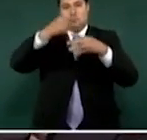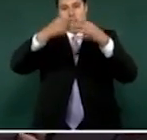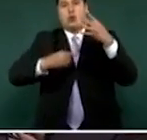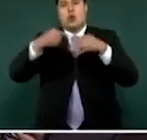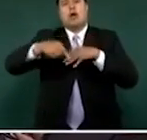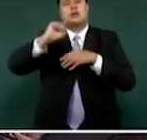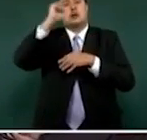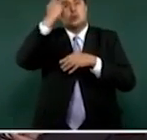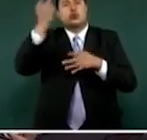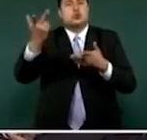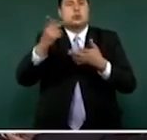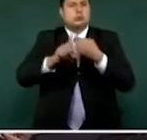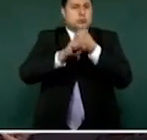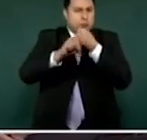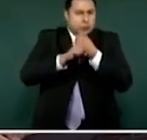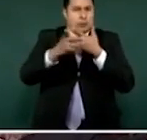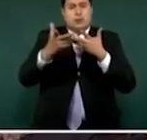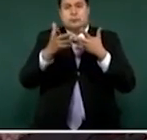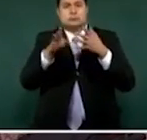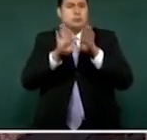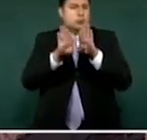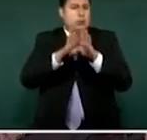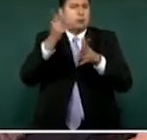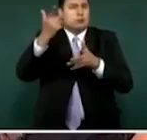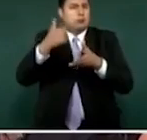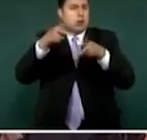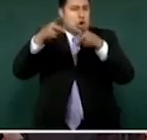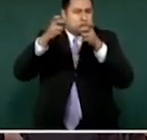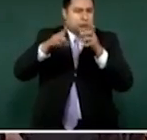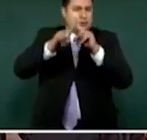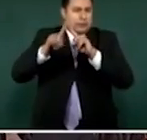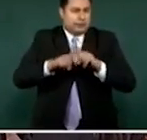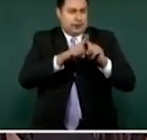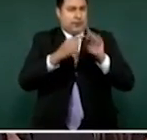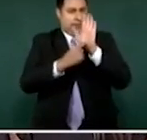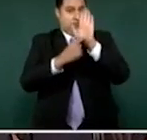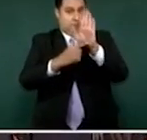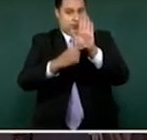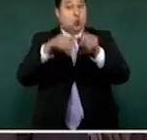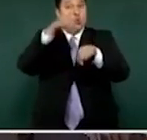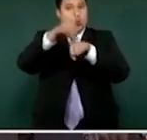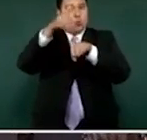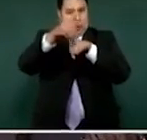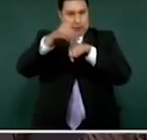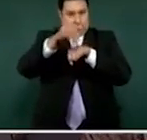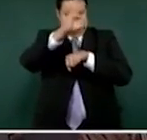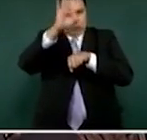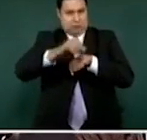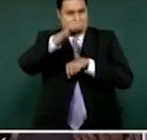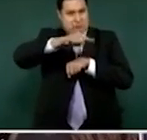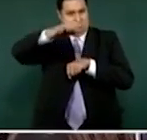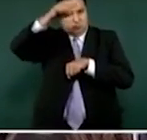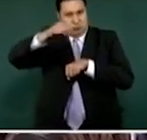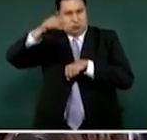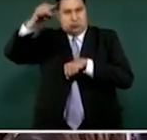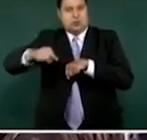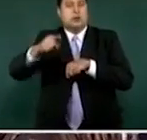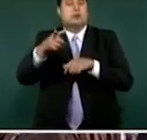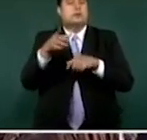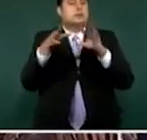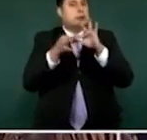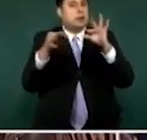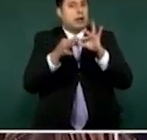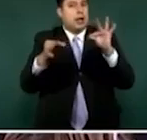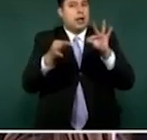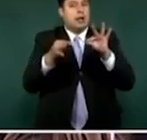del estado. Cabe aclarar que estos números que van a ver aquí son